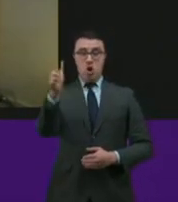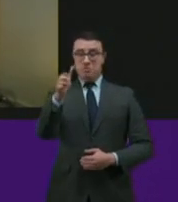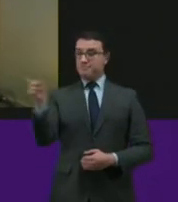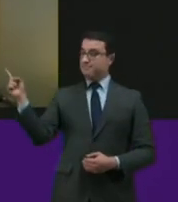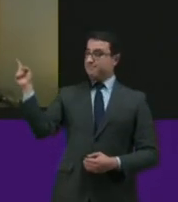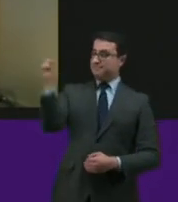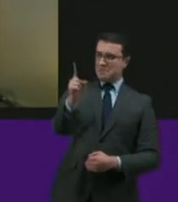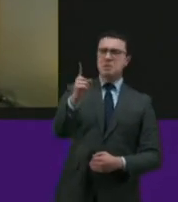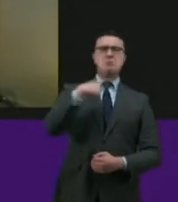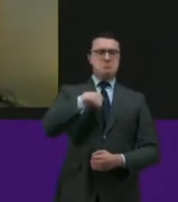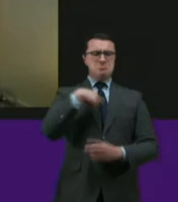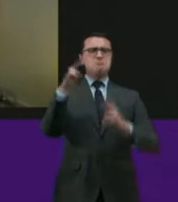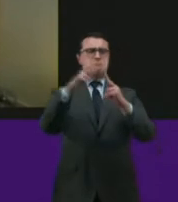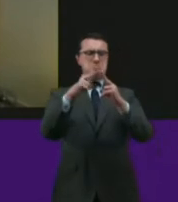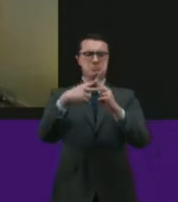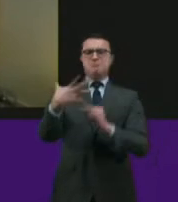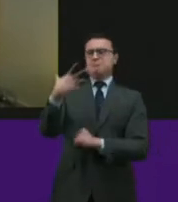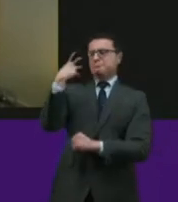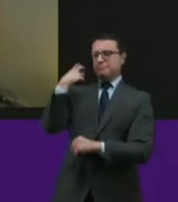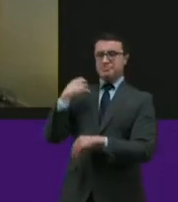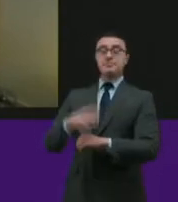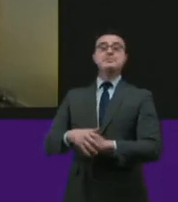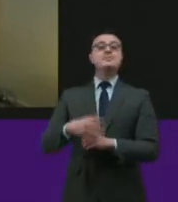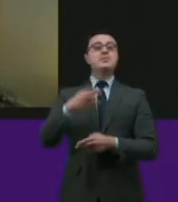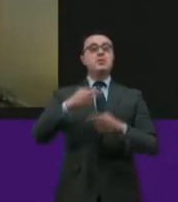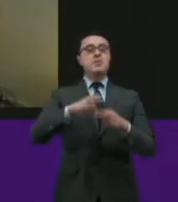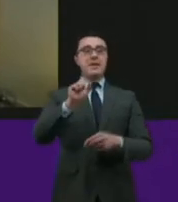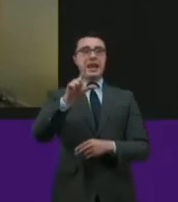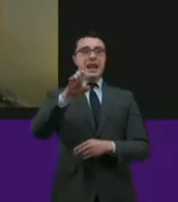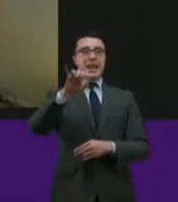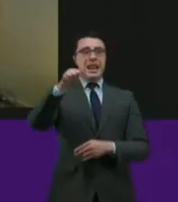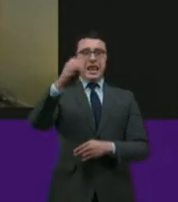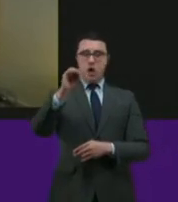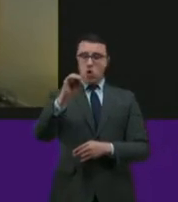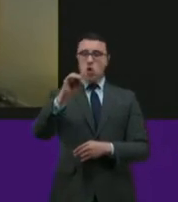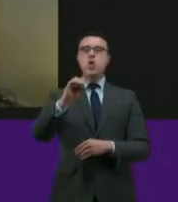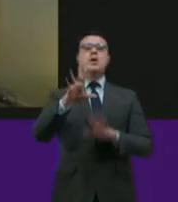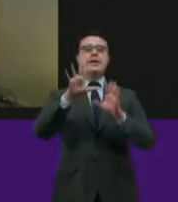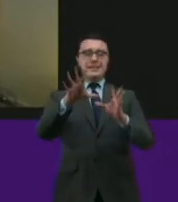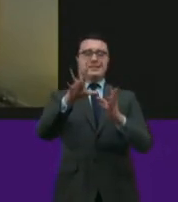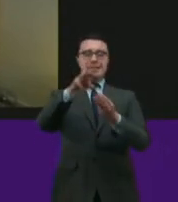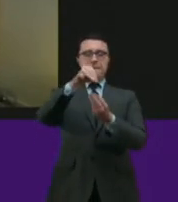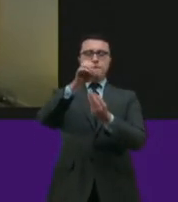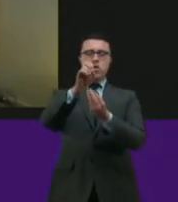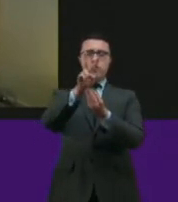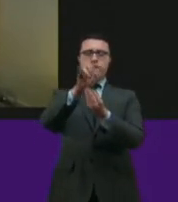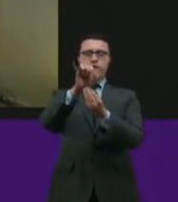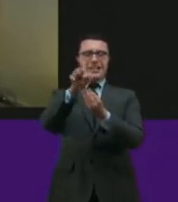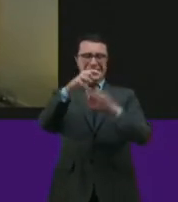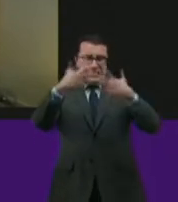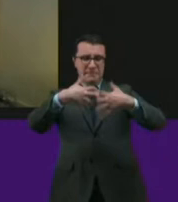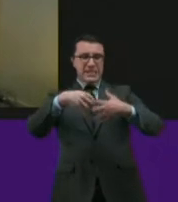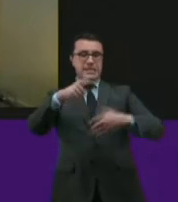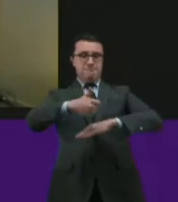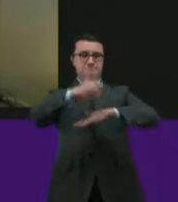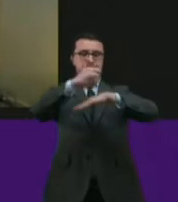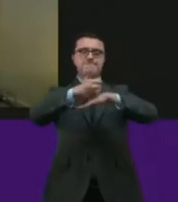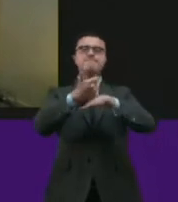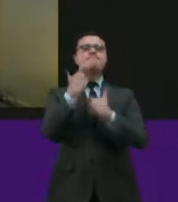conozco también hace muchos años, Alejo Arango, CEO de Mowis. Alejo, cuéntanos un poquito de